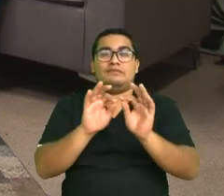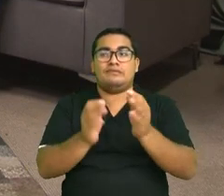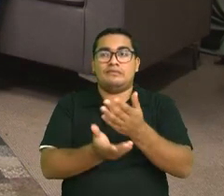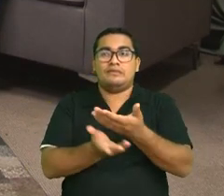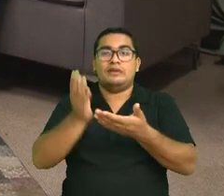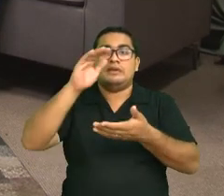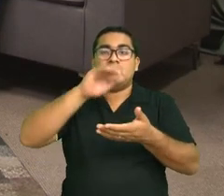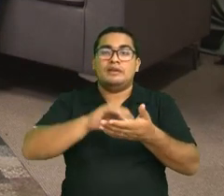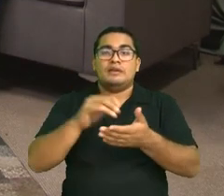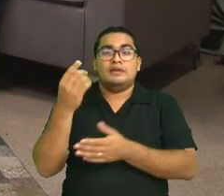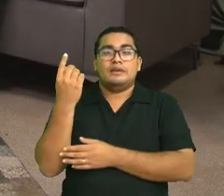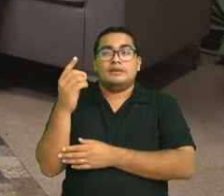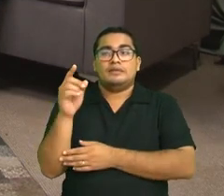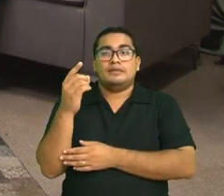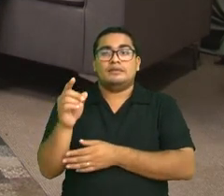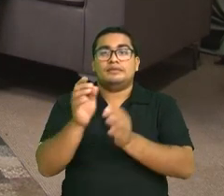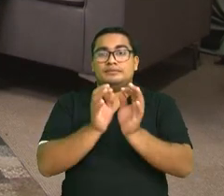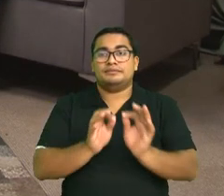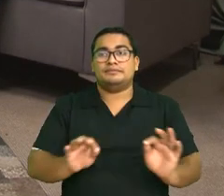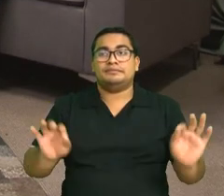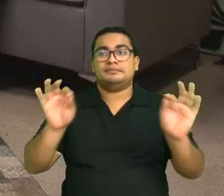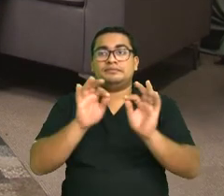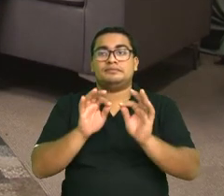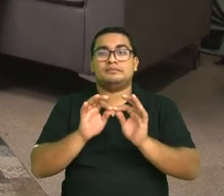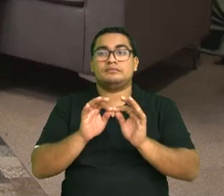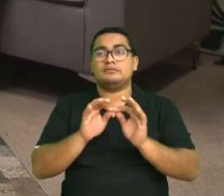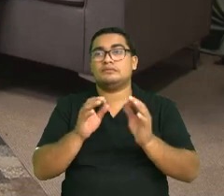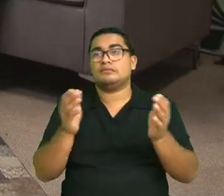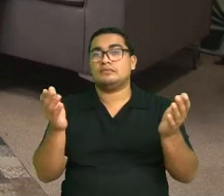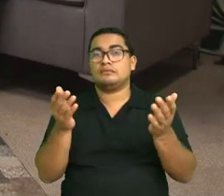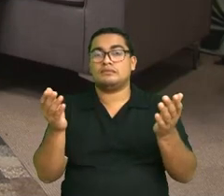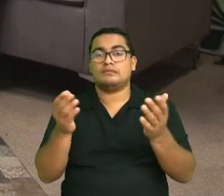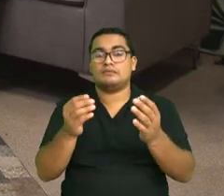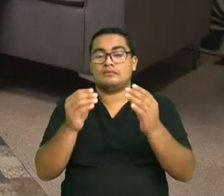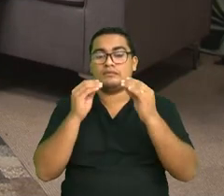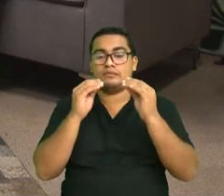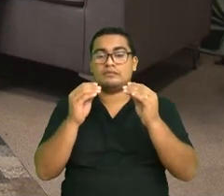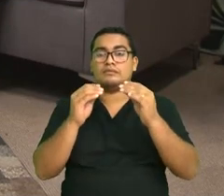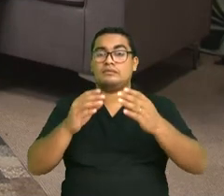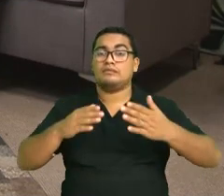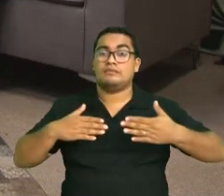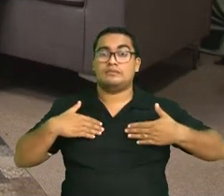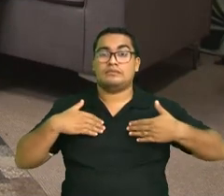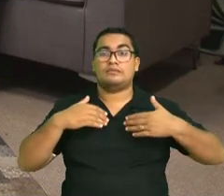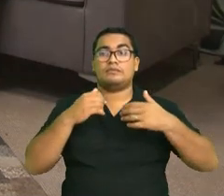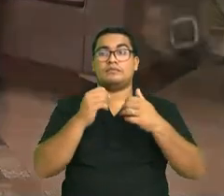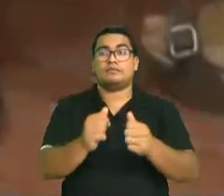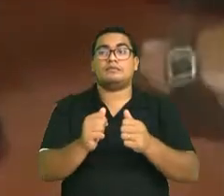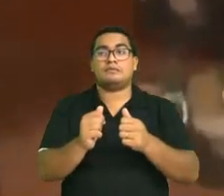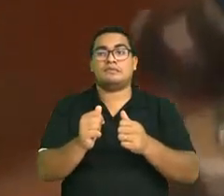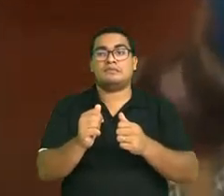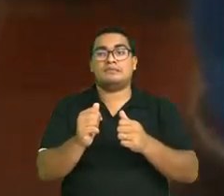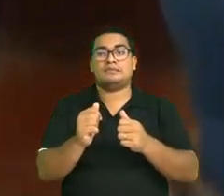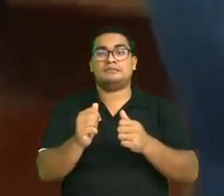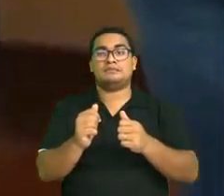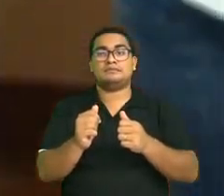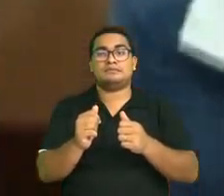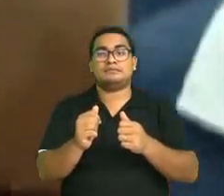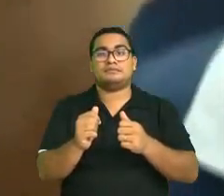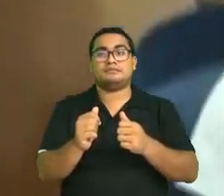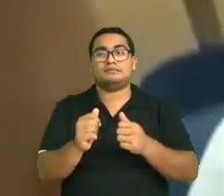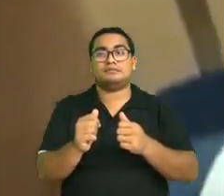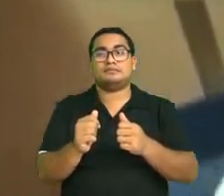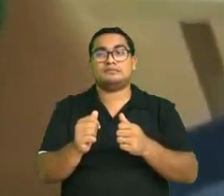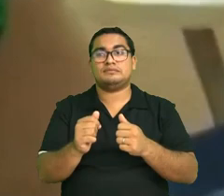derechos fundamentales como es la educación y la salud, además de todo, ¿verdad?, pero para nosotros son los más sensibles. Claro. ¿Verdad?